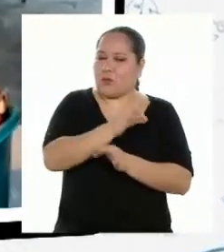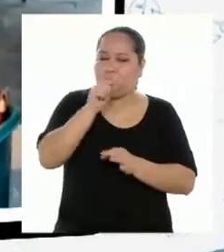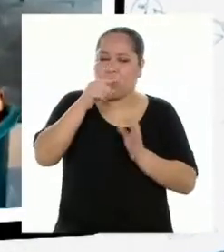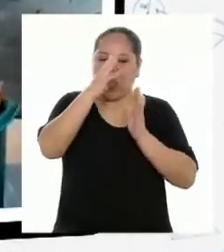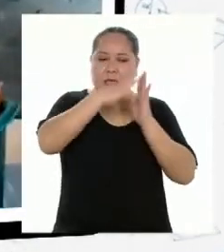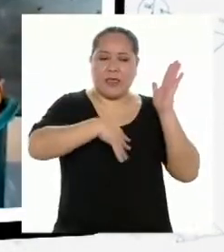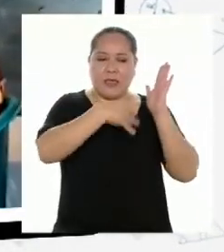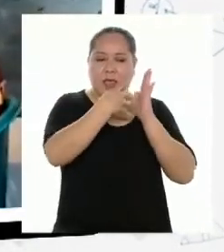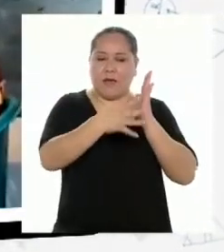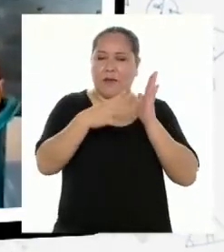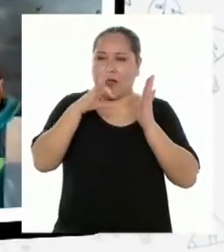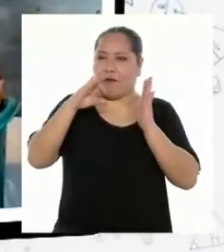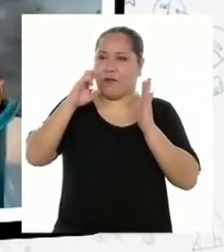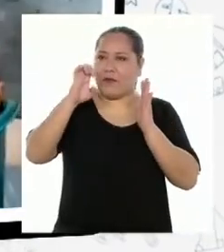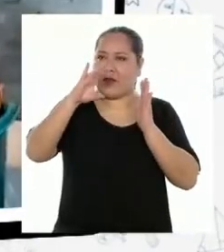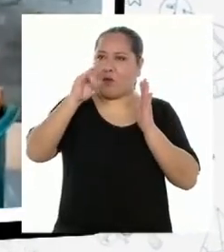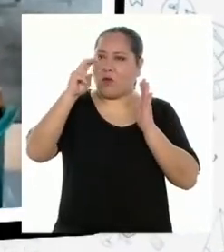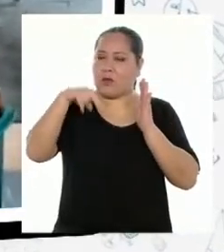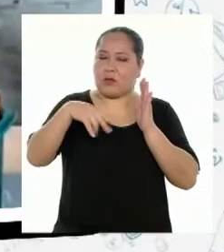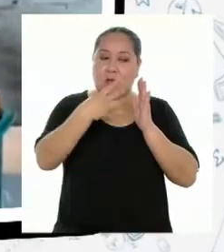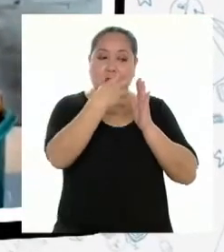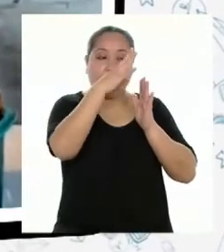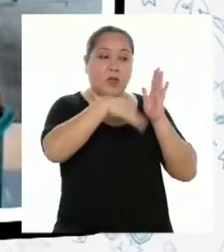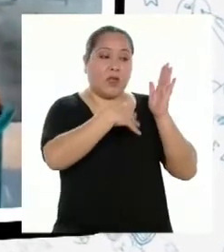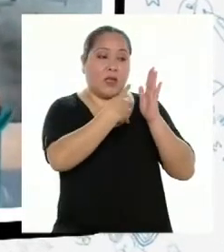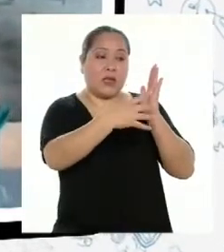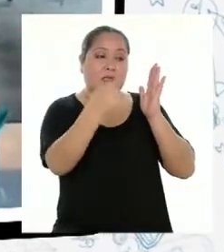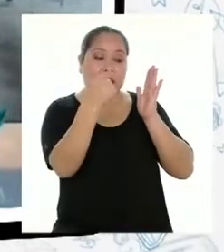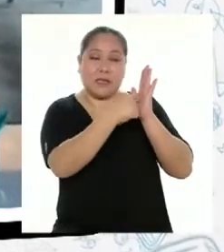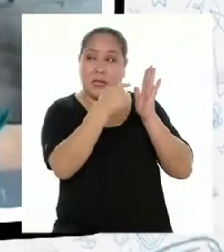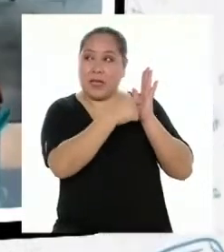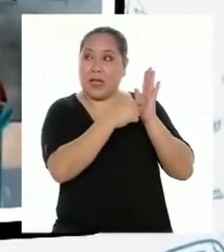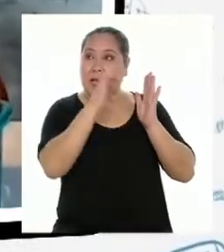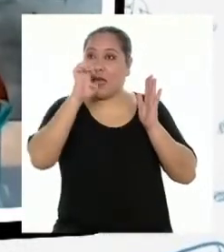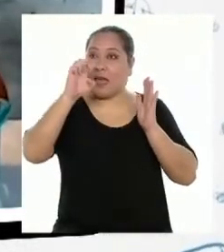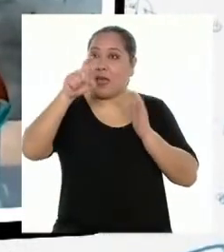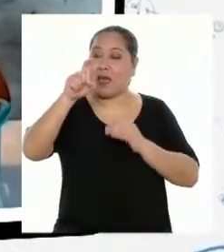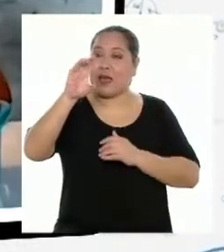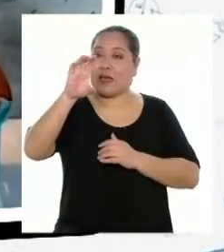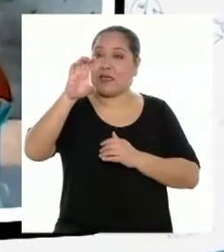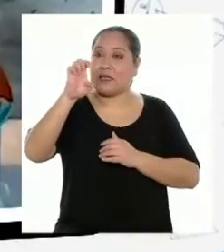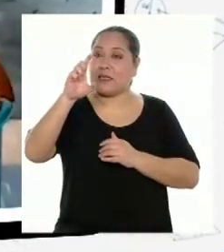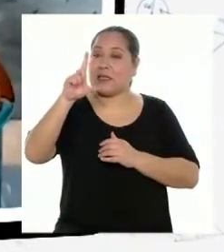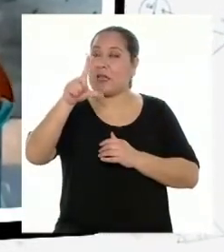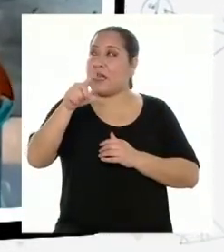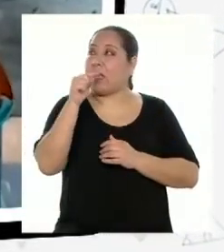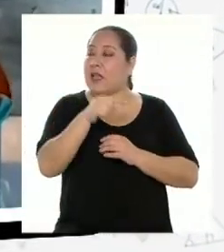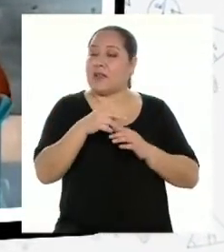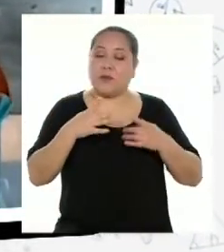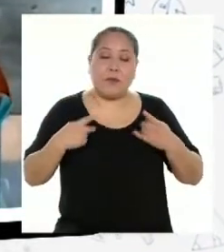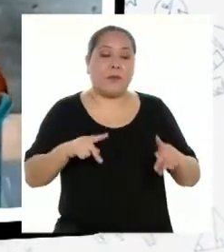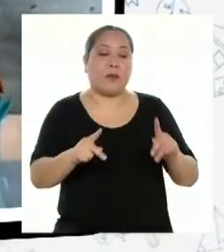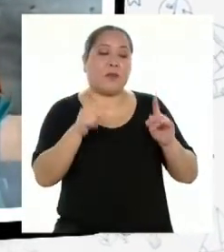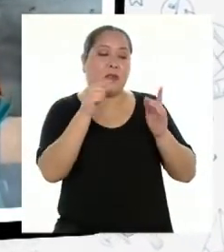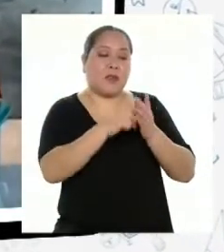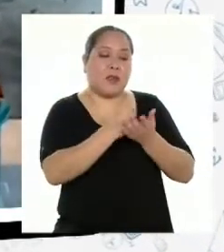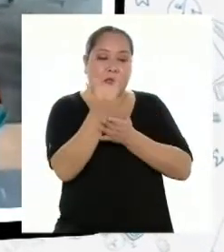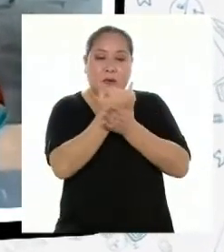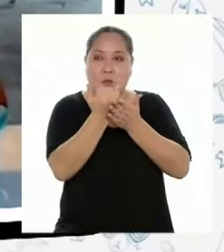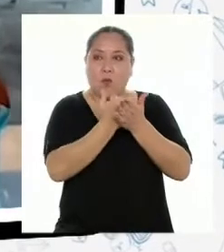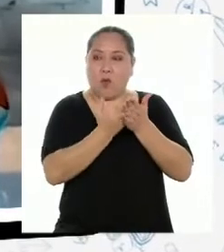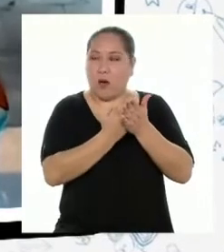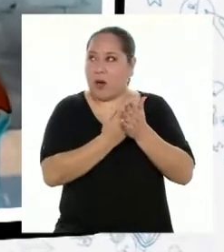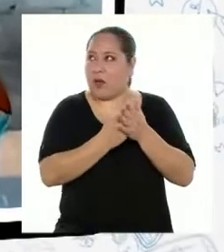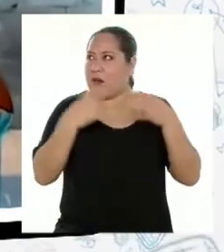frecuencias a un archivo Excel y el programa me permite crear el diagrama rápidamente, ¿ese procedimiento